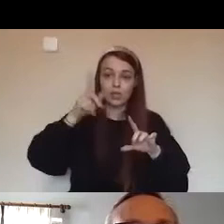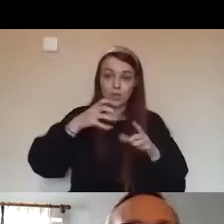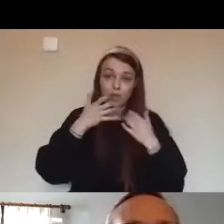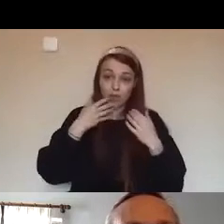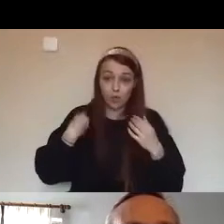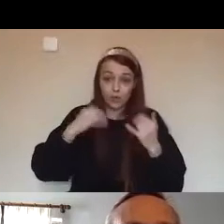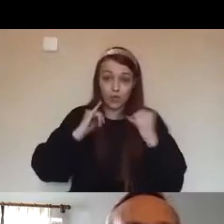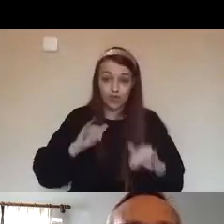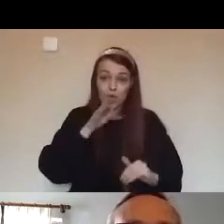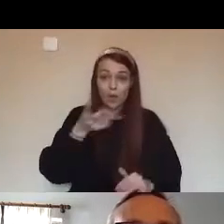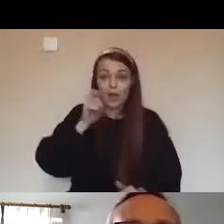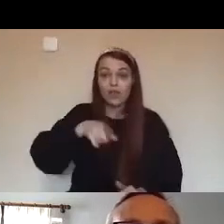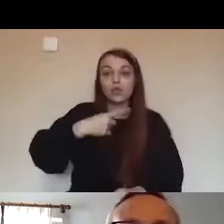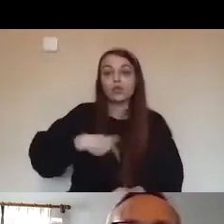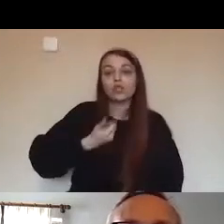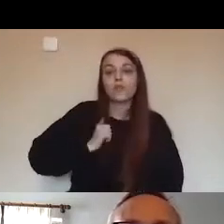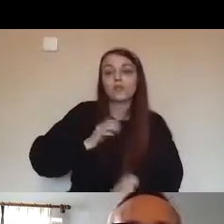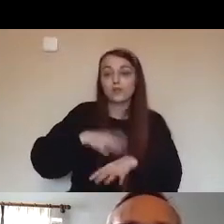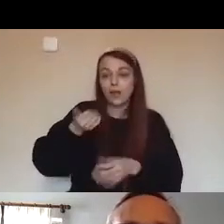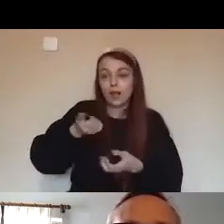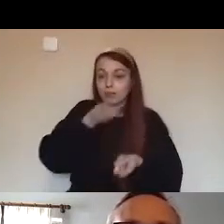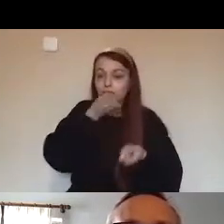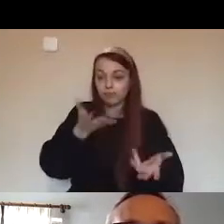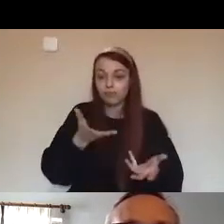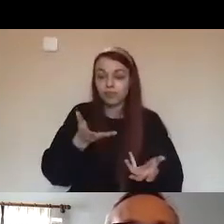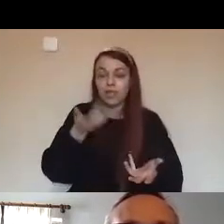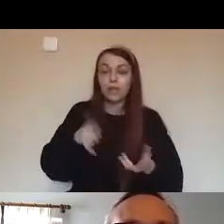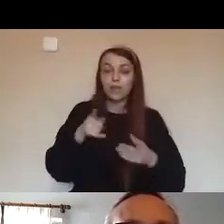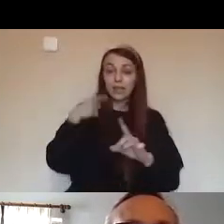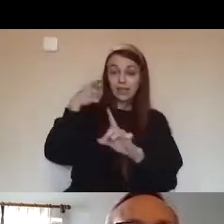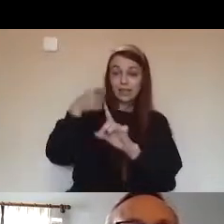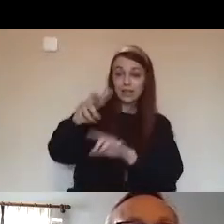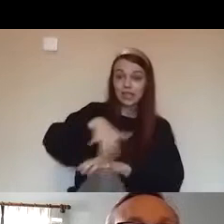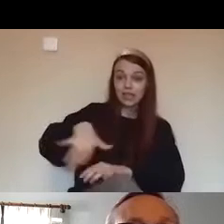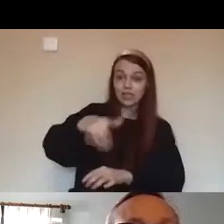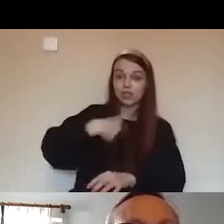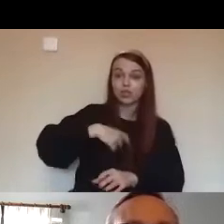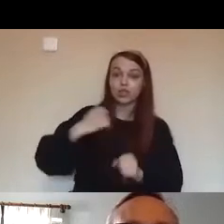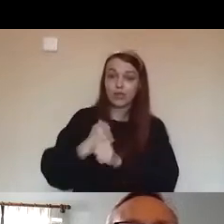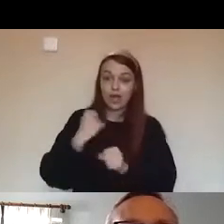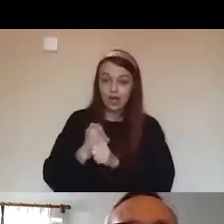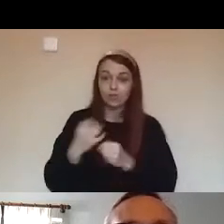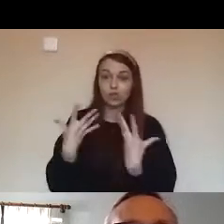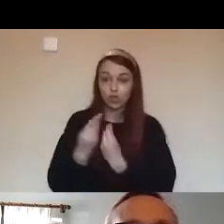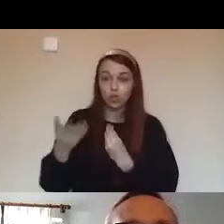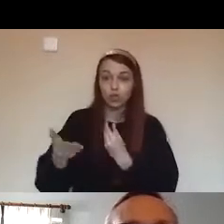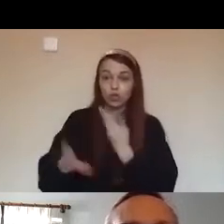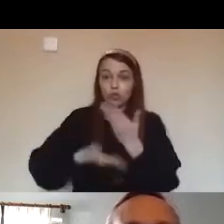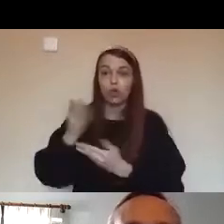mismo. Y también trabajamos con los destinos para mejorar su gestión y para ayudarles